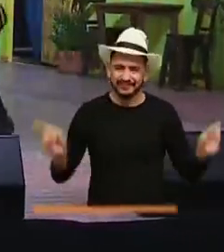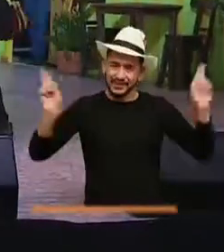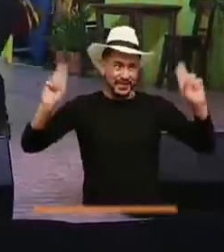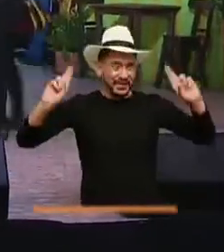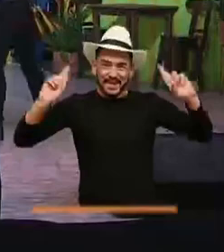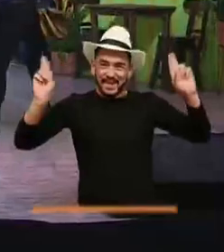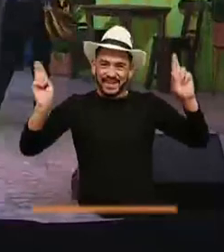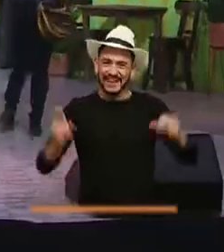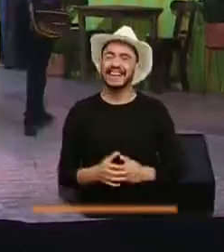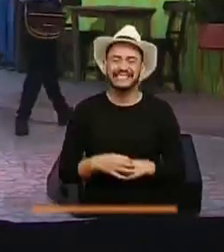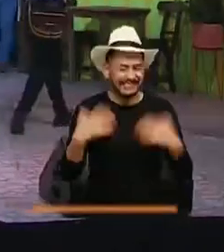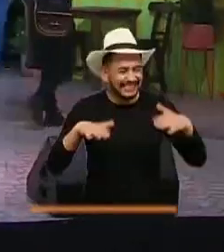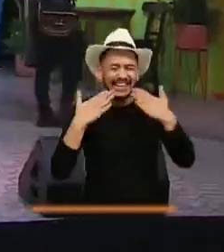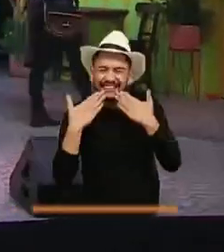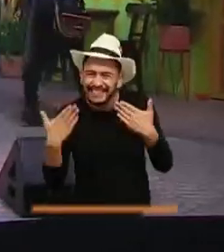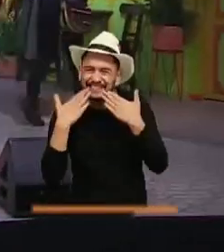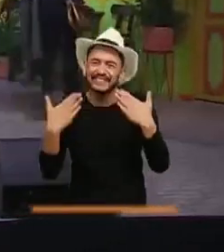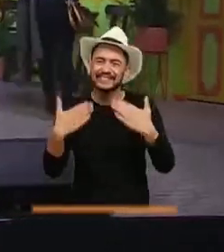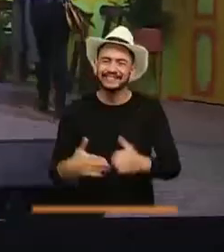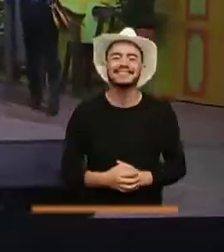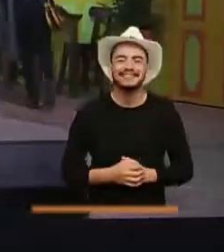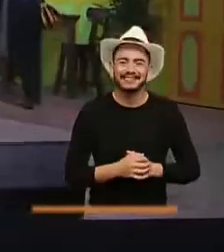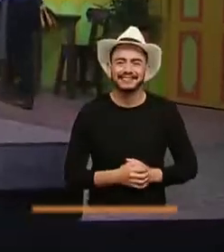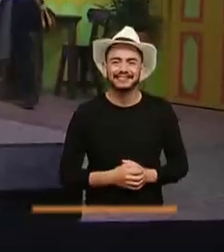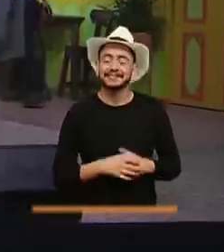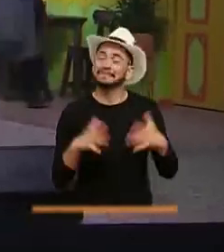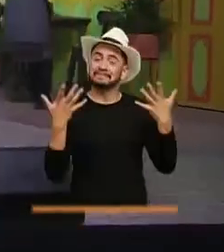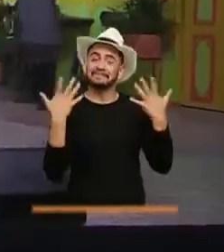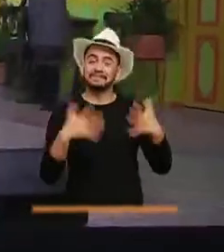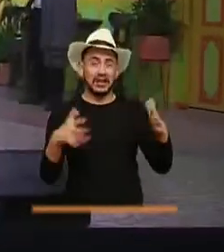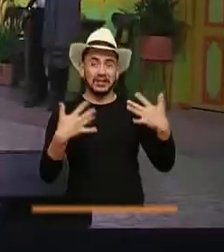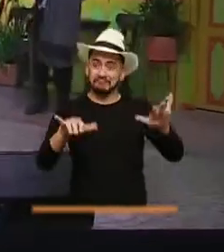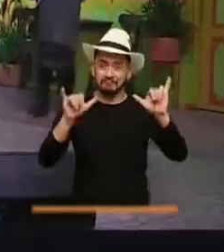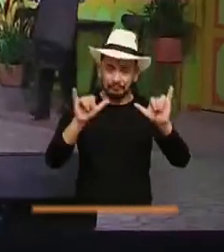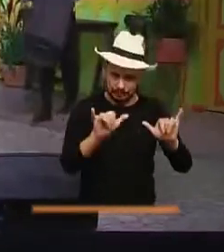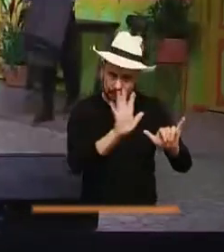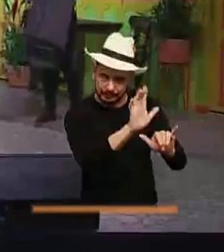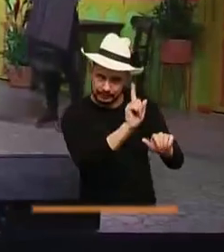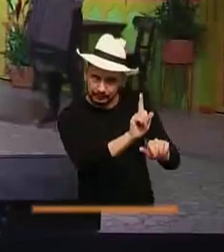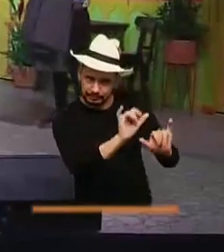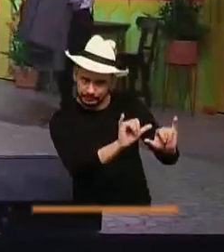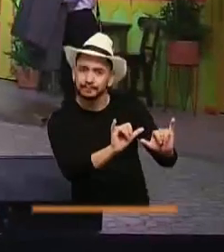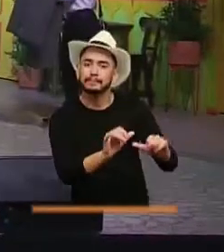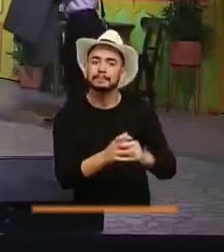Gracias. Trovadores, muchas gracias. Termina la tarde y se nos queda el trovador Pichingo. Para que llamemos a